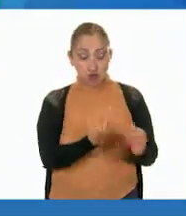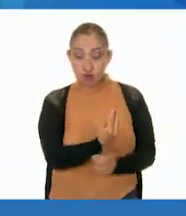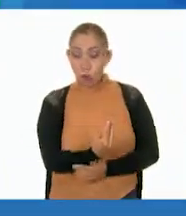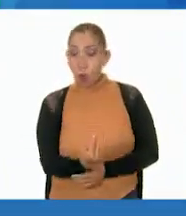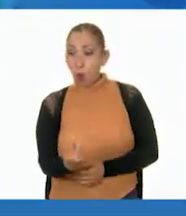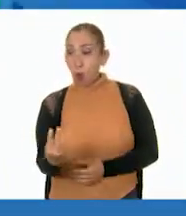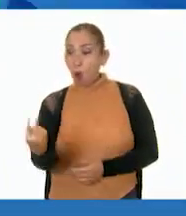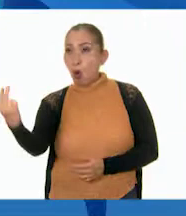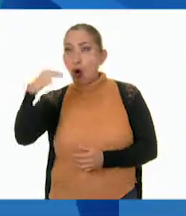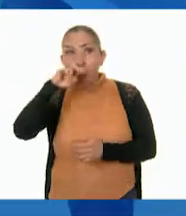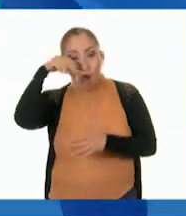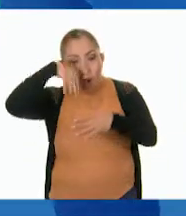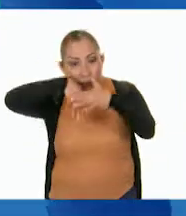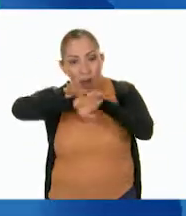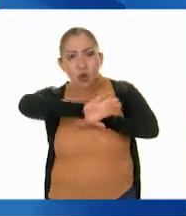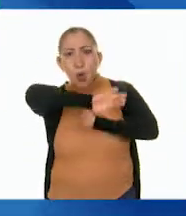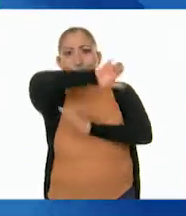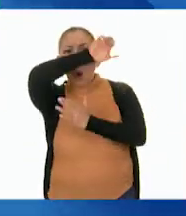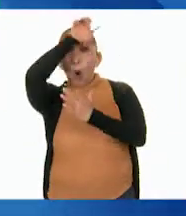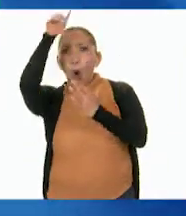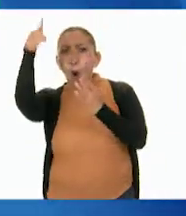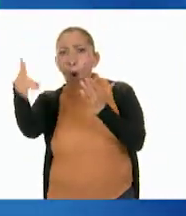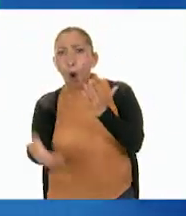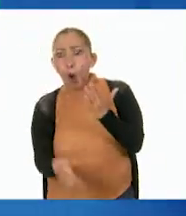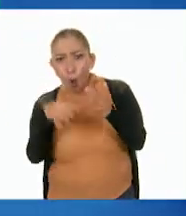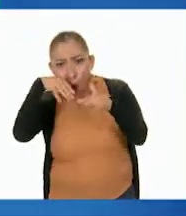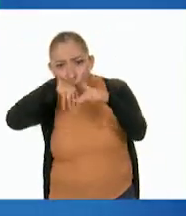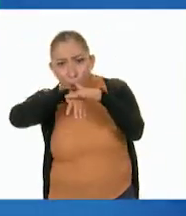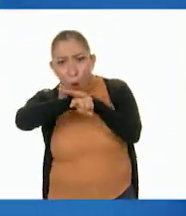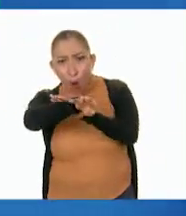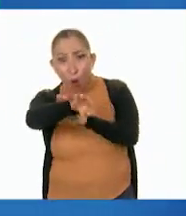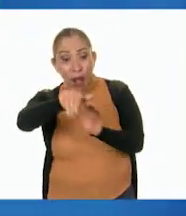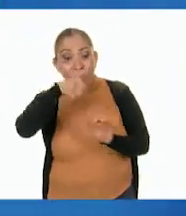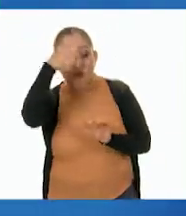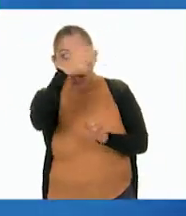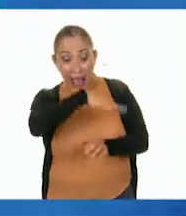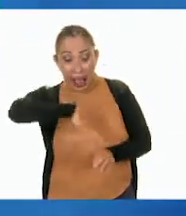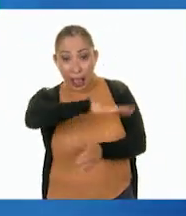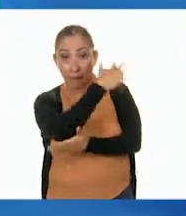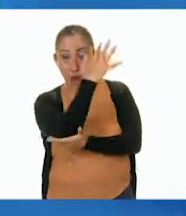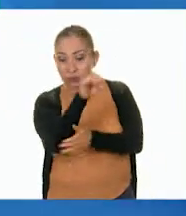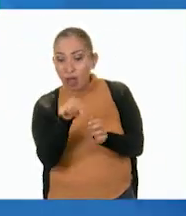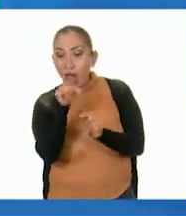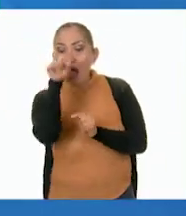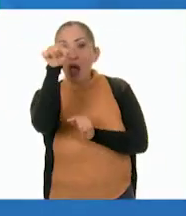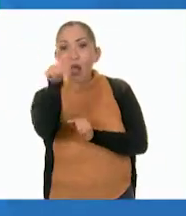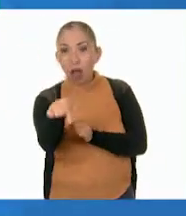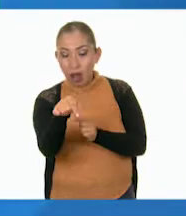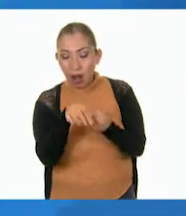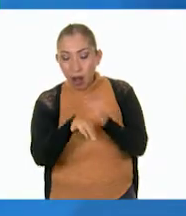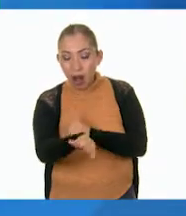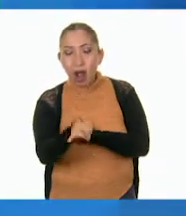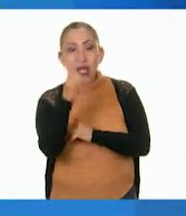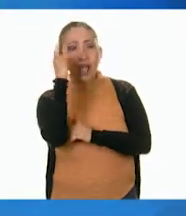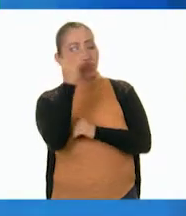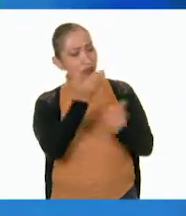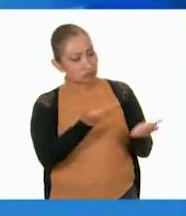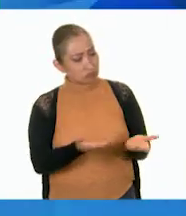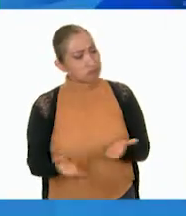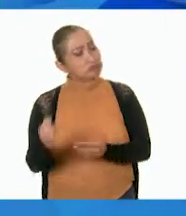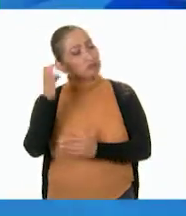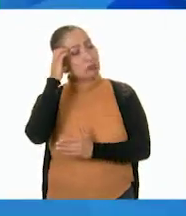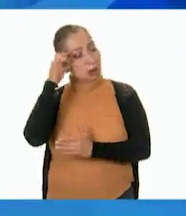una cueva enorme, enorme en las afueras del bosque. Tan pronto como llegaron, el gigante le ofreció su